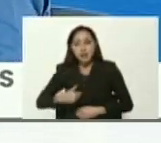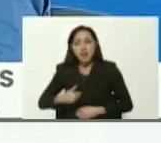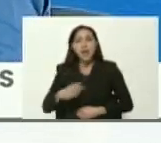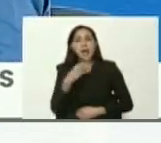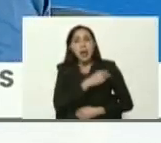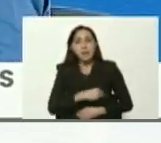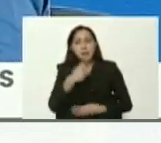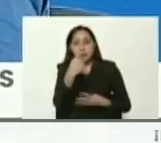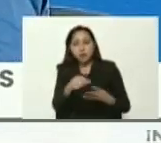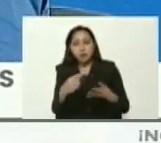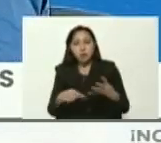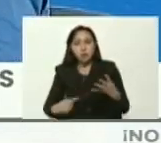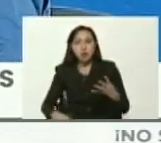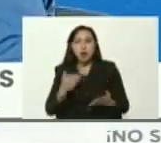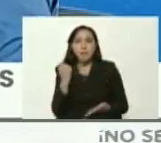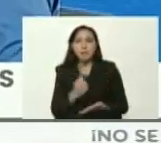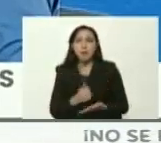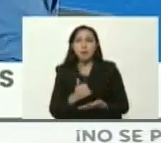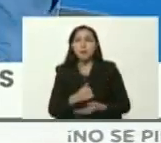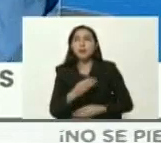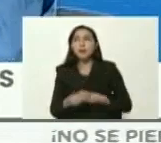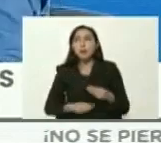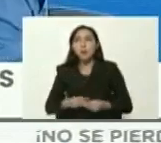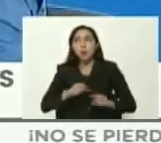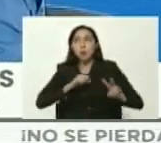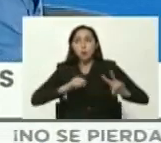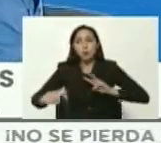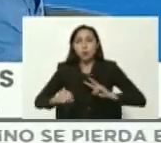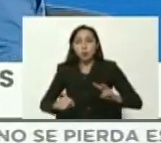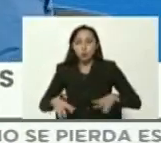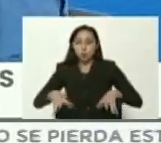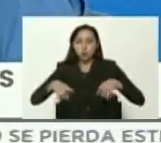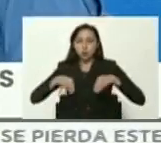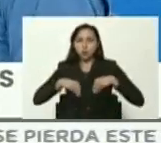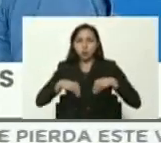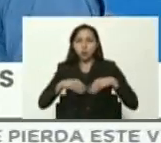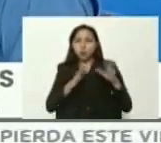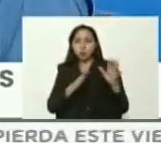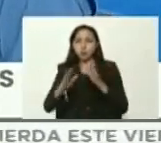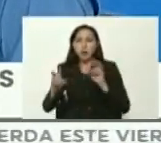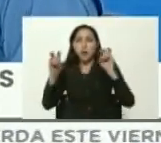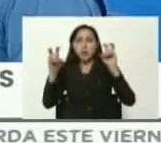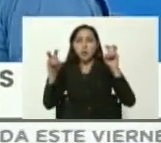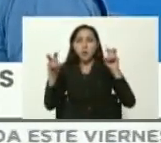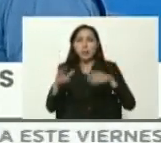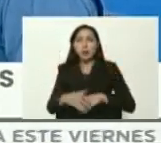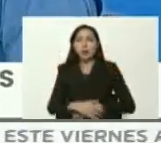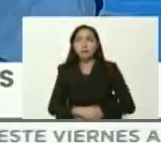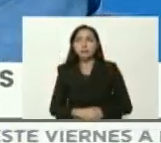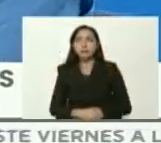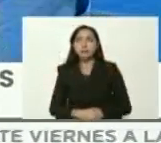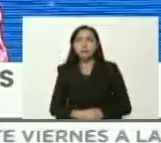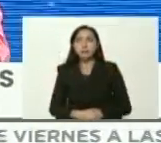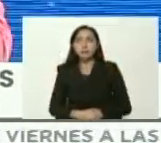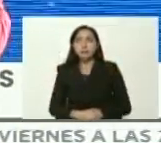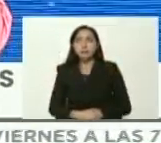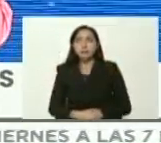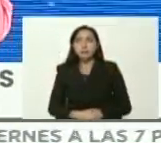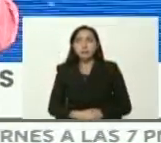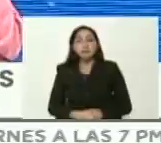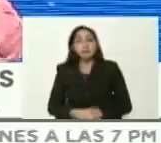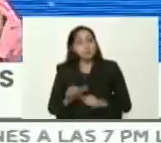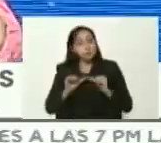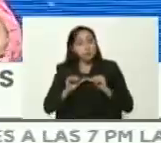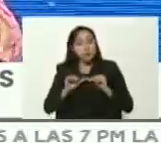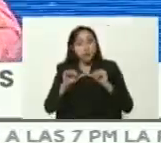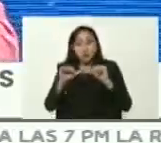y de las grandes misiones y del movimiento Somos Venezuela, y con ello asumimos esta nueva etapa, jefe. Bueno, hay que mover